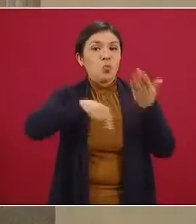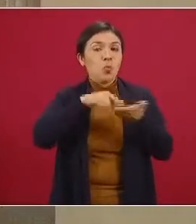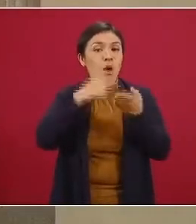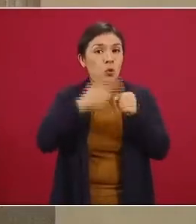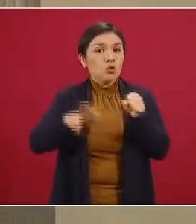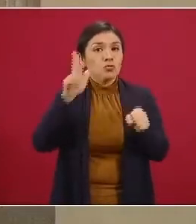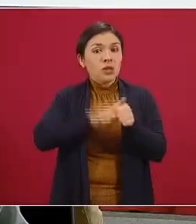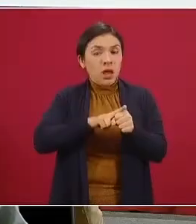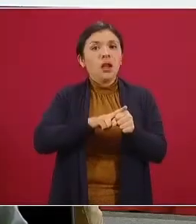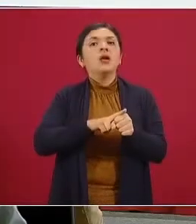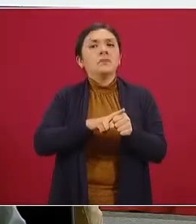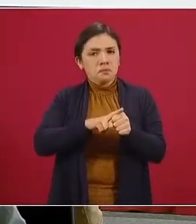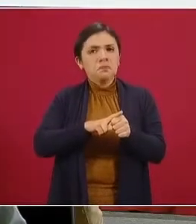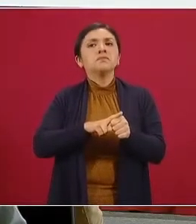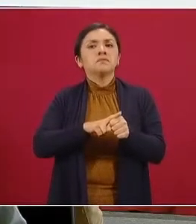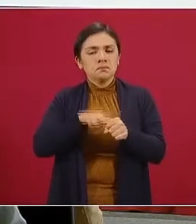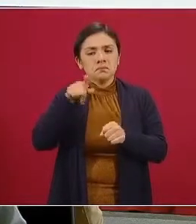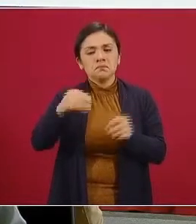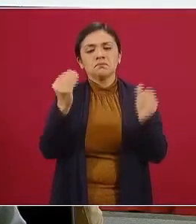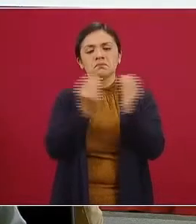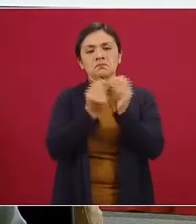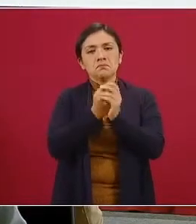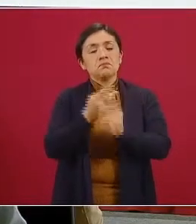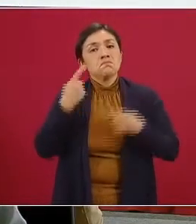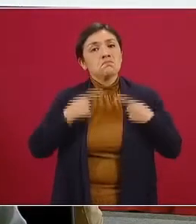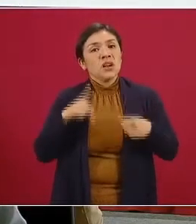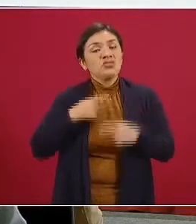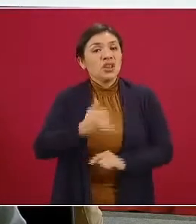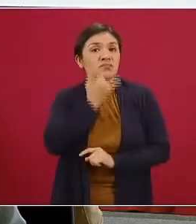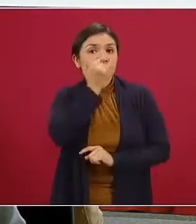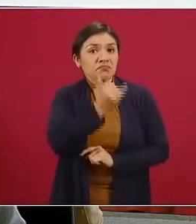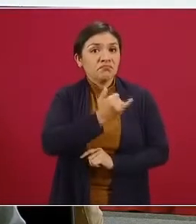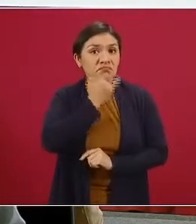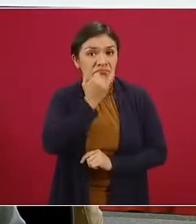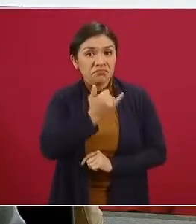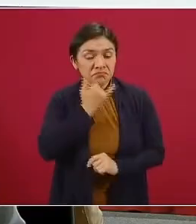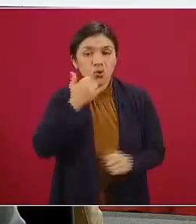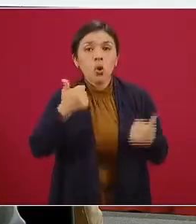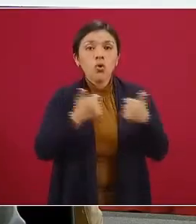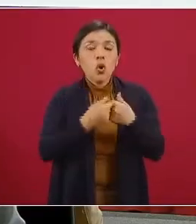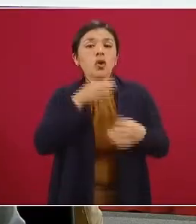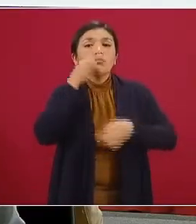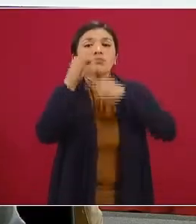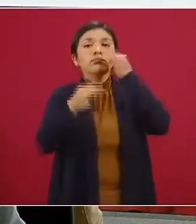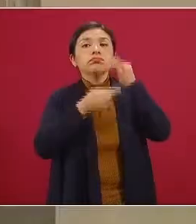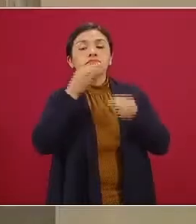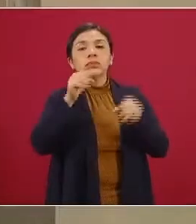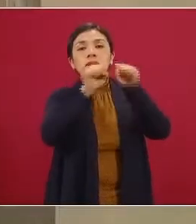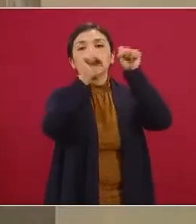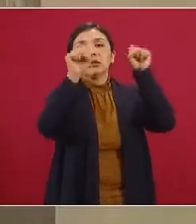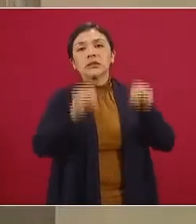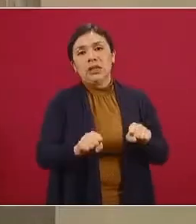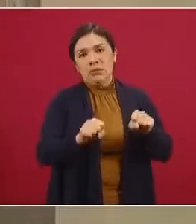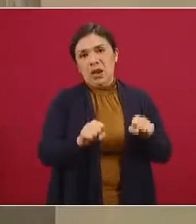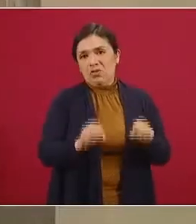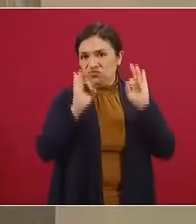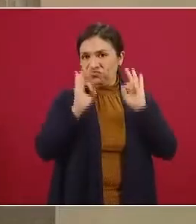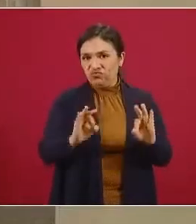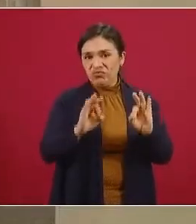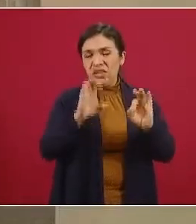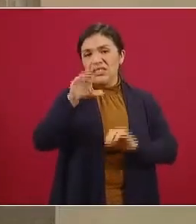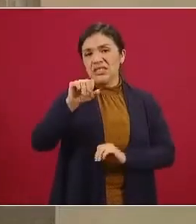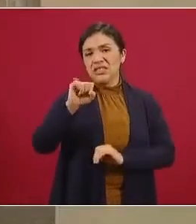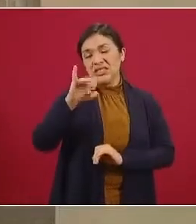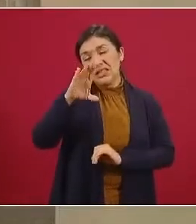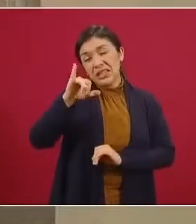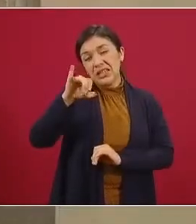demandaron atención las clasificó como casos sospechosos y las notificó en el sistema oficial, en el SISBER,